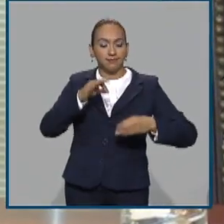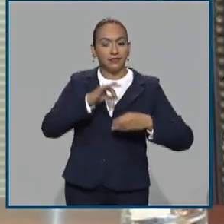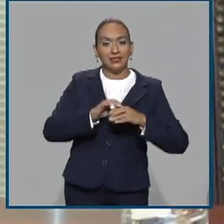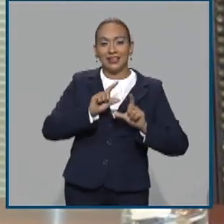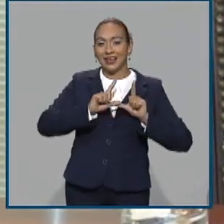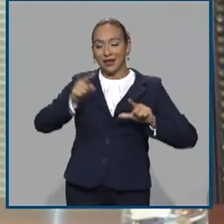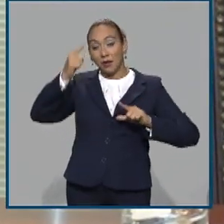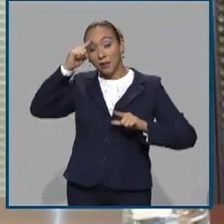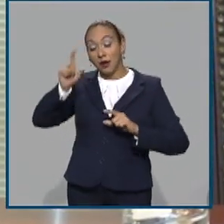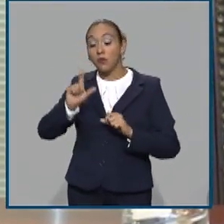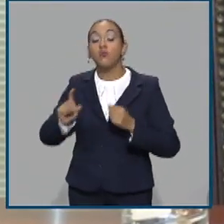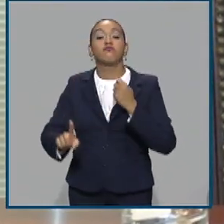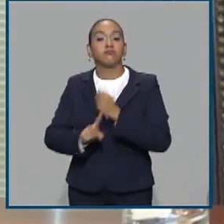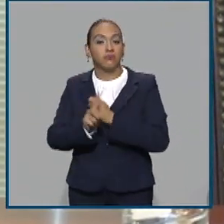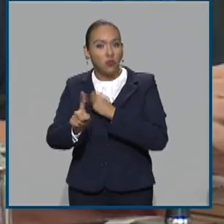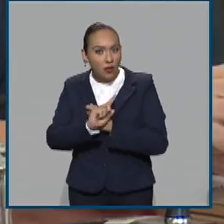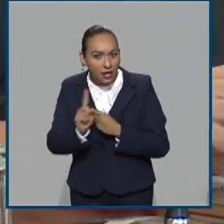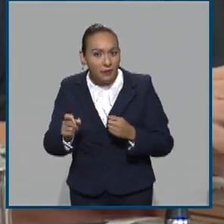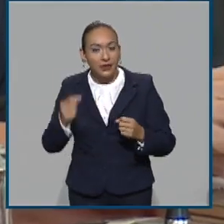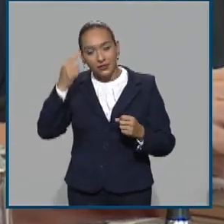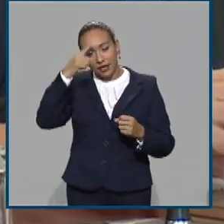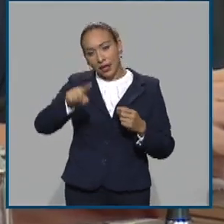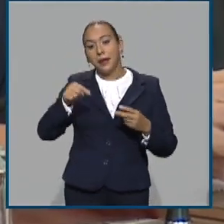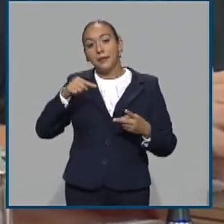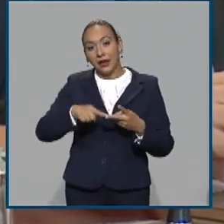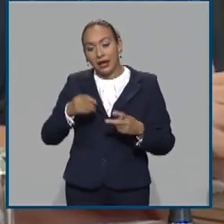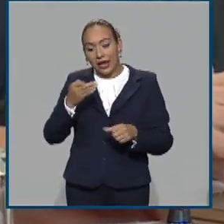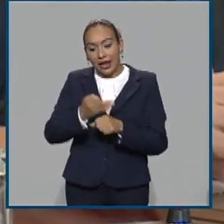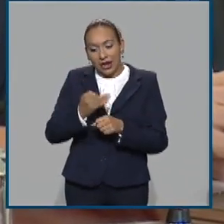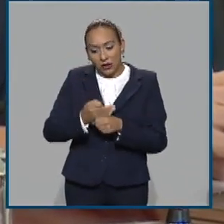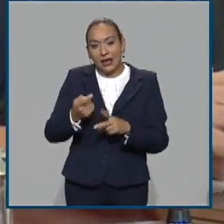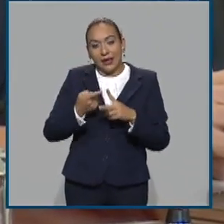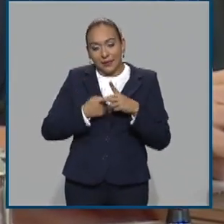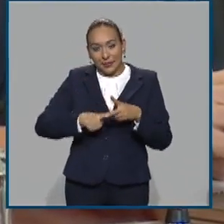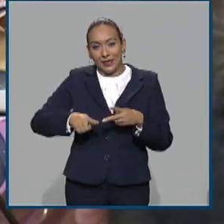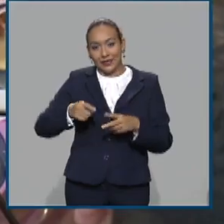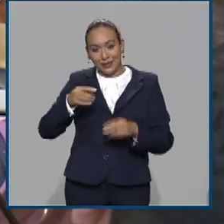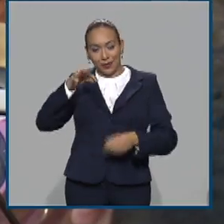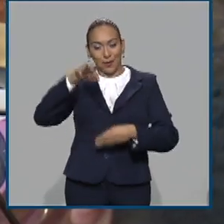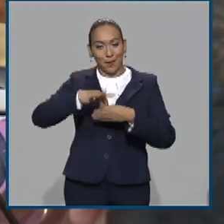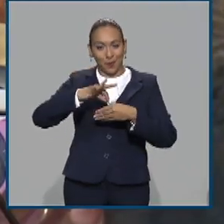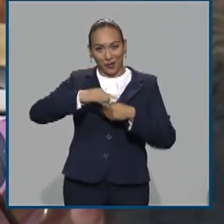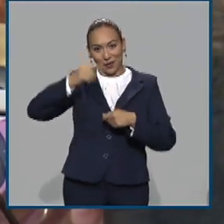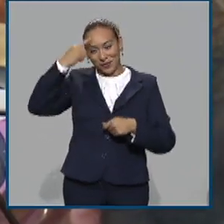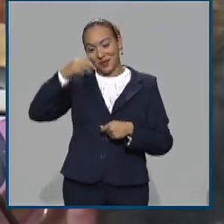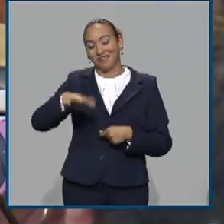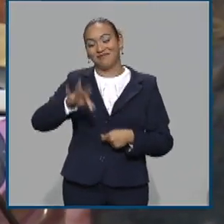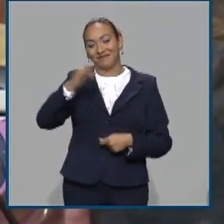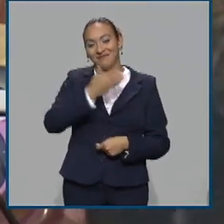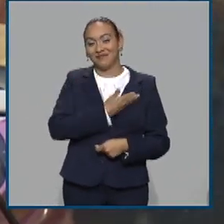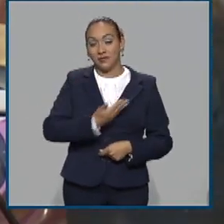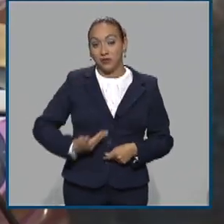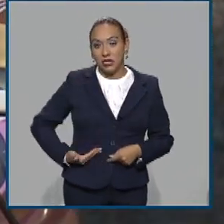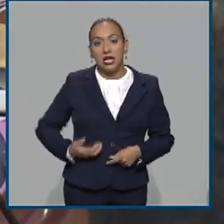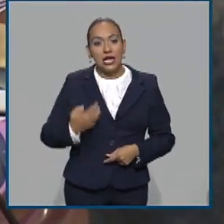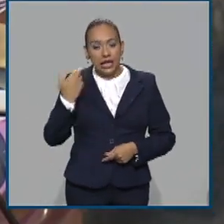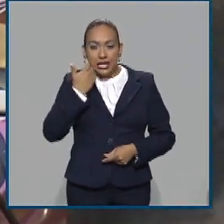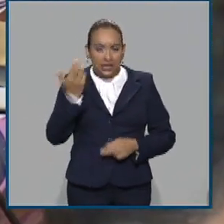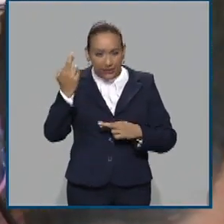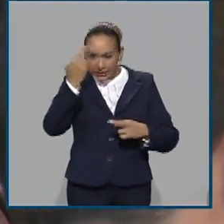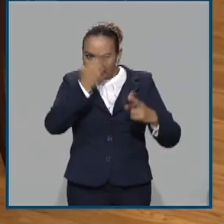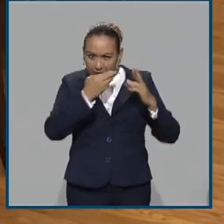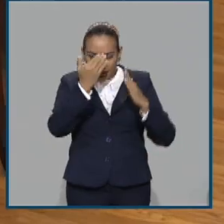hacer frente a los desafíos de la elección más grande de la historia de esta nación y sobre todo para calificar la validez de los